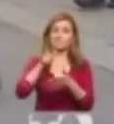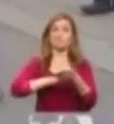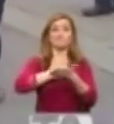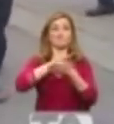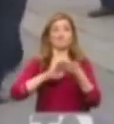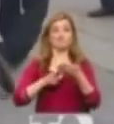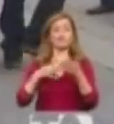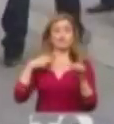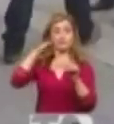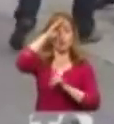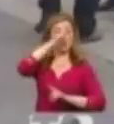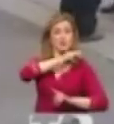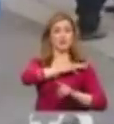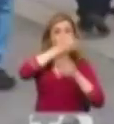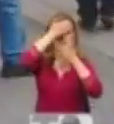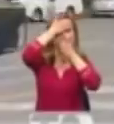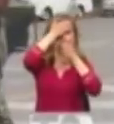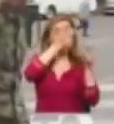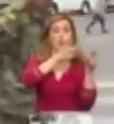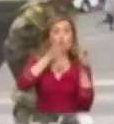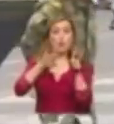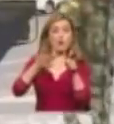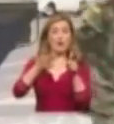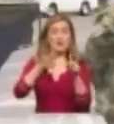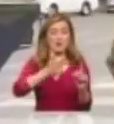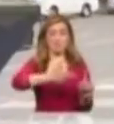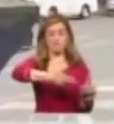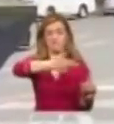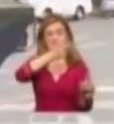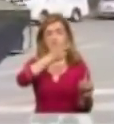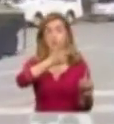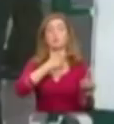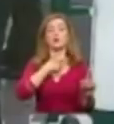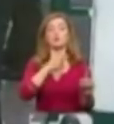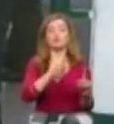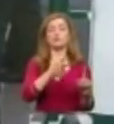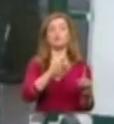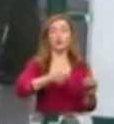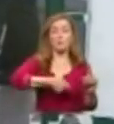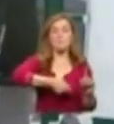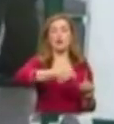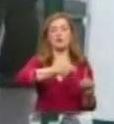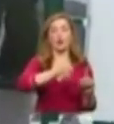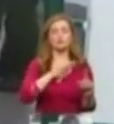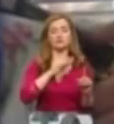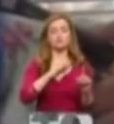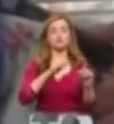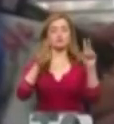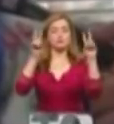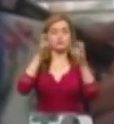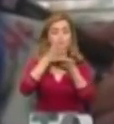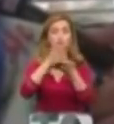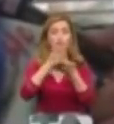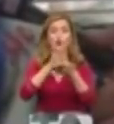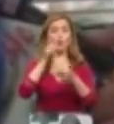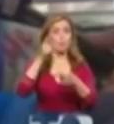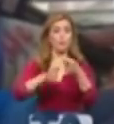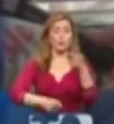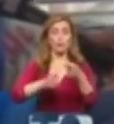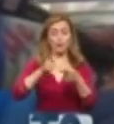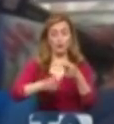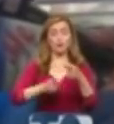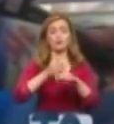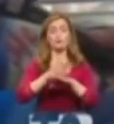serán objeto militar, según las disidencias de las FARC que se atribuyen el comunicado. Por eso se toman acciones. Entregar sus medidas de autoprotección a